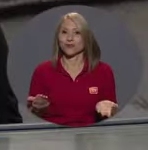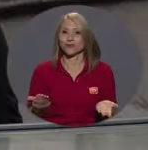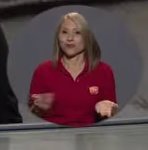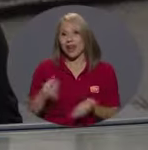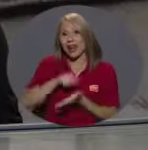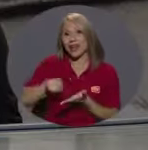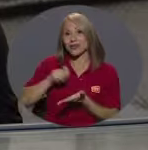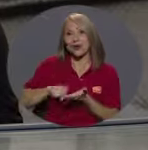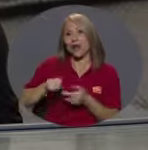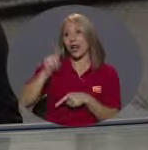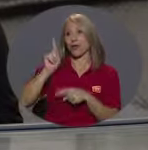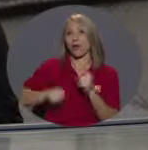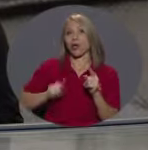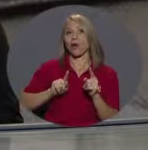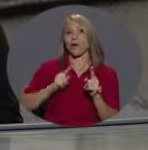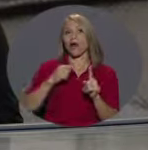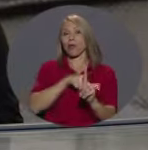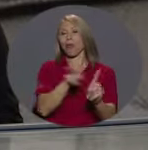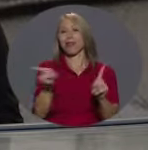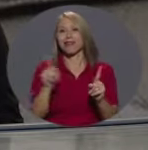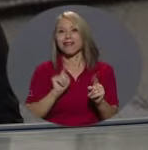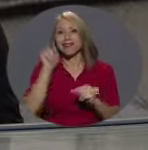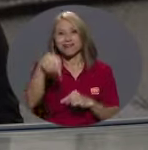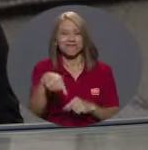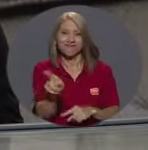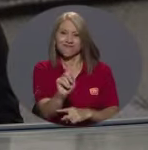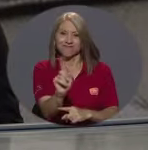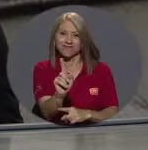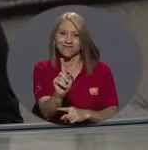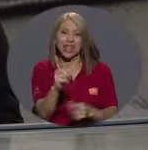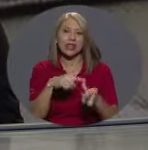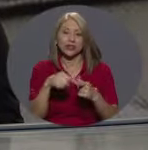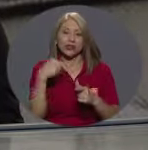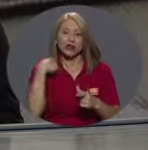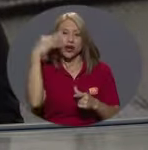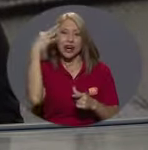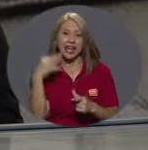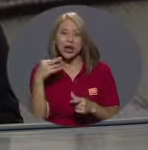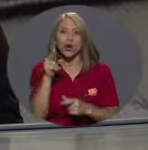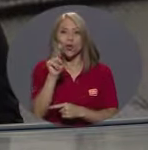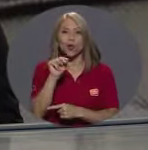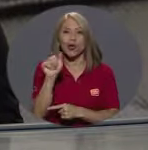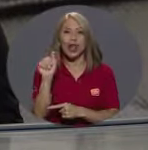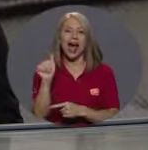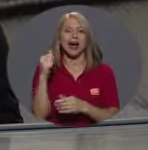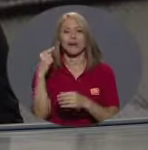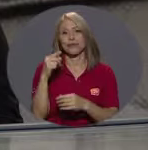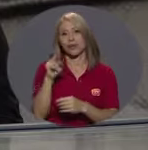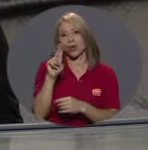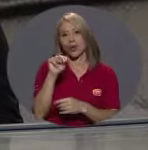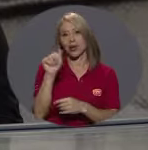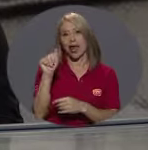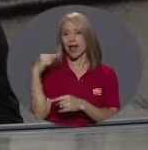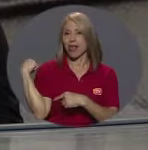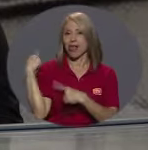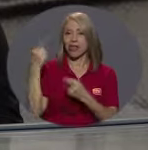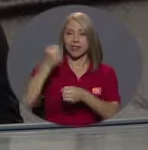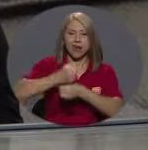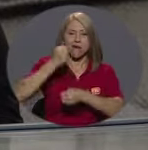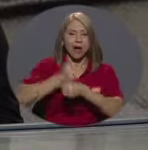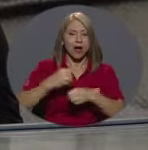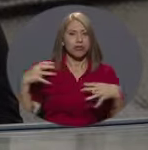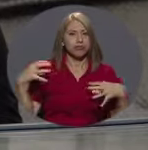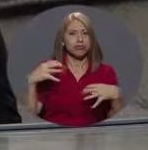dicen. Entonces yo creo que en ese ámbito la UNA ha venido haciendo un trabajo muy sistémico